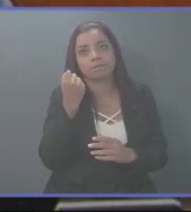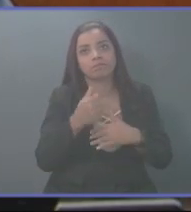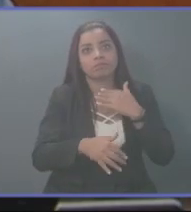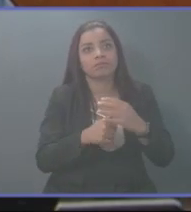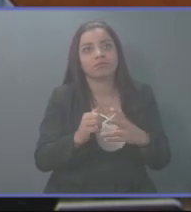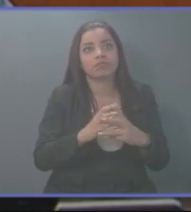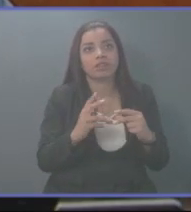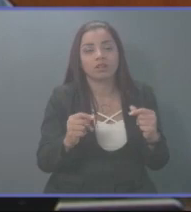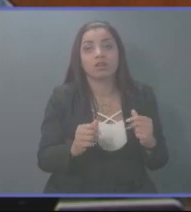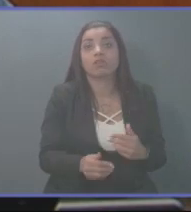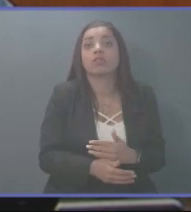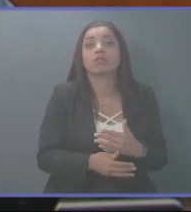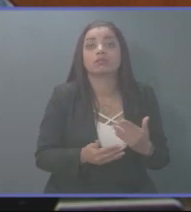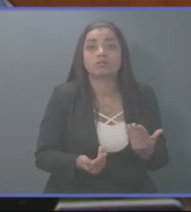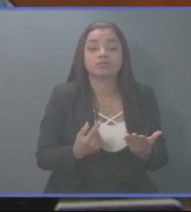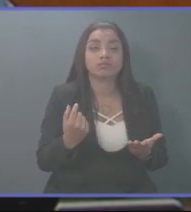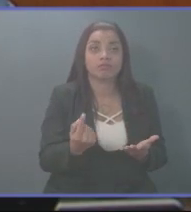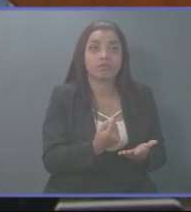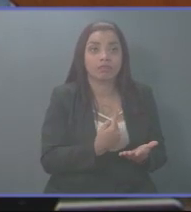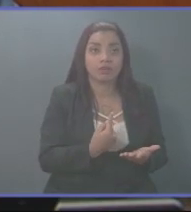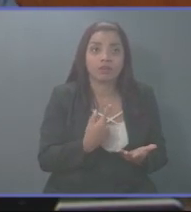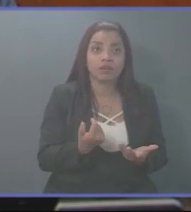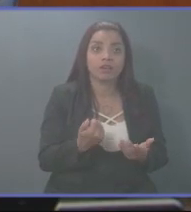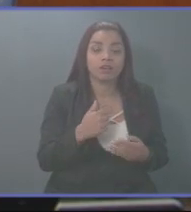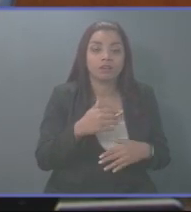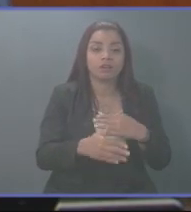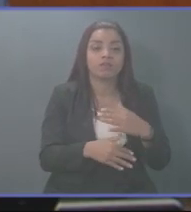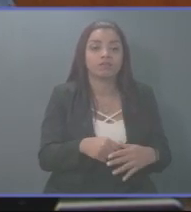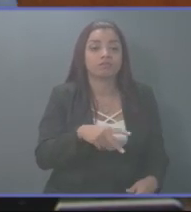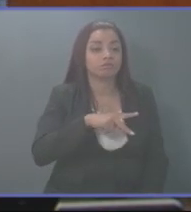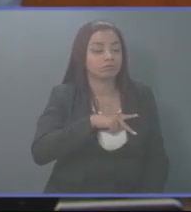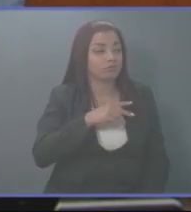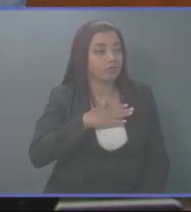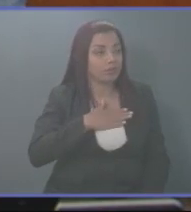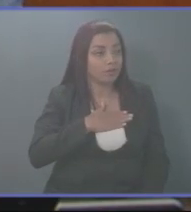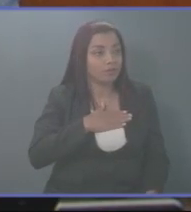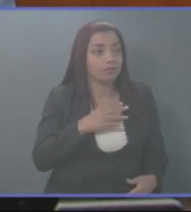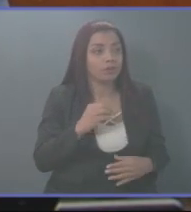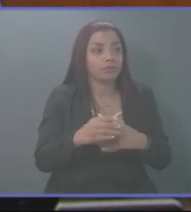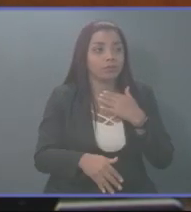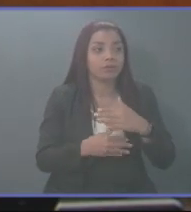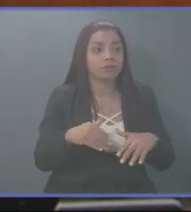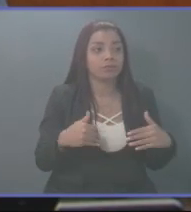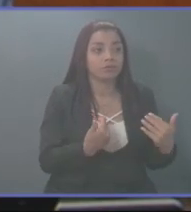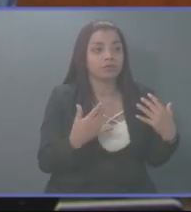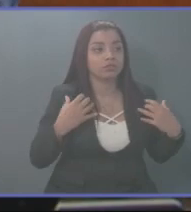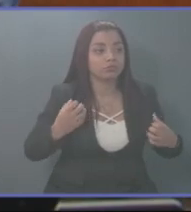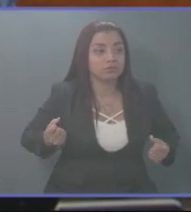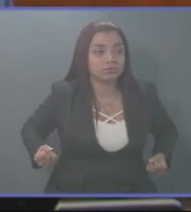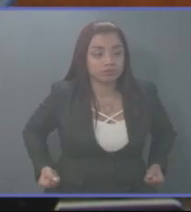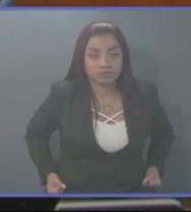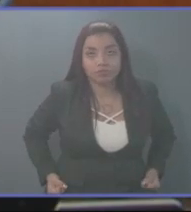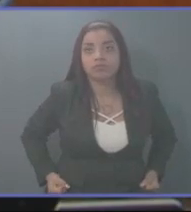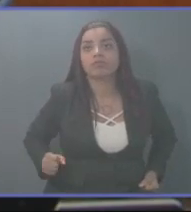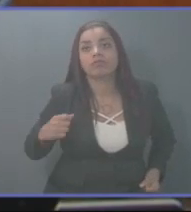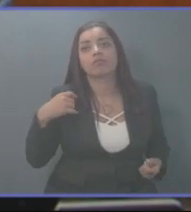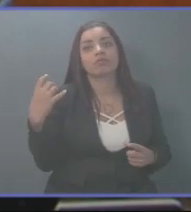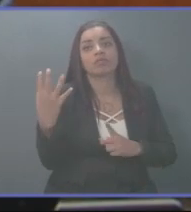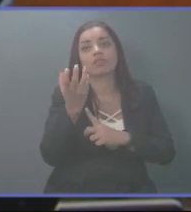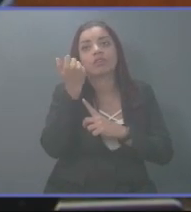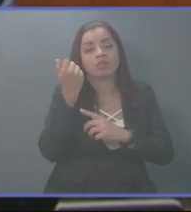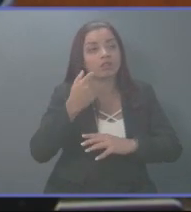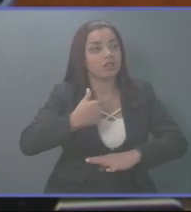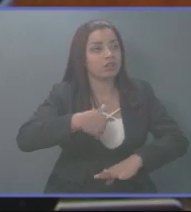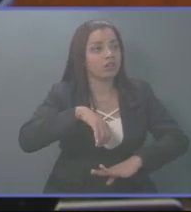las personas desplazadas internamente por medios propios o por las medidas establecidas por el Estado logran satisfacer